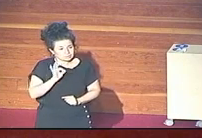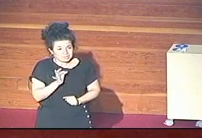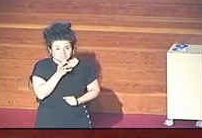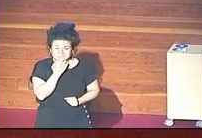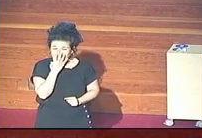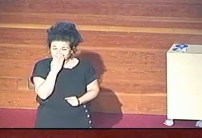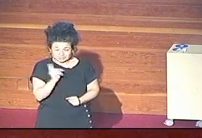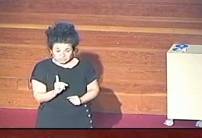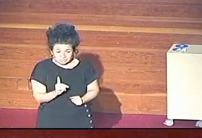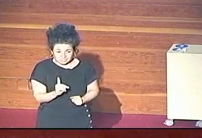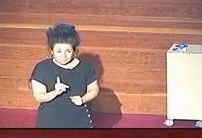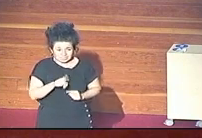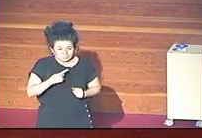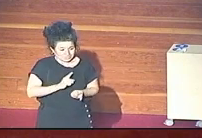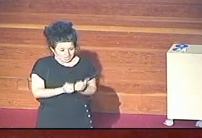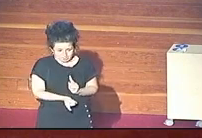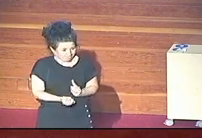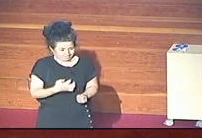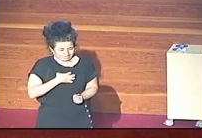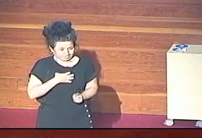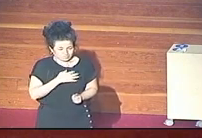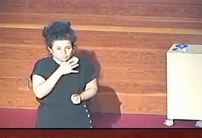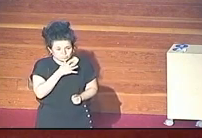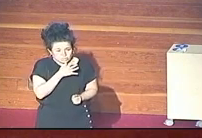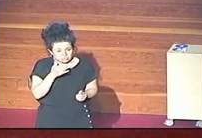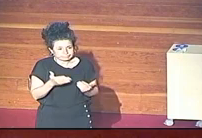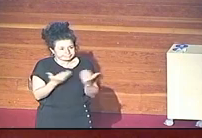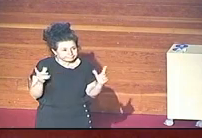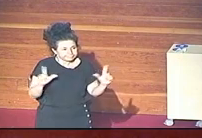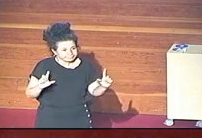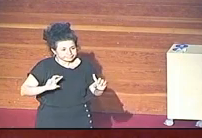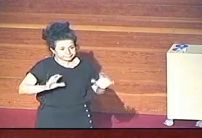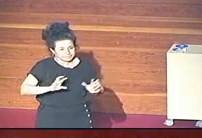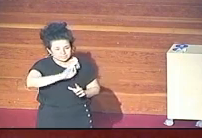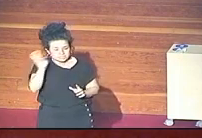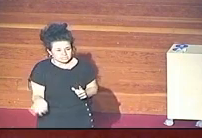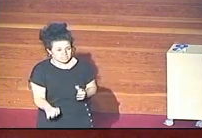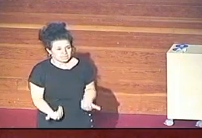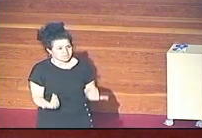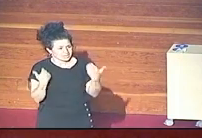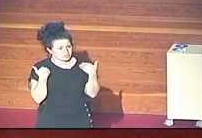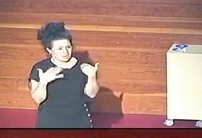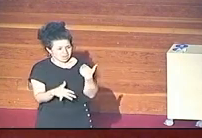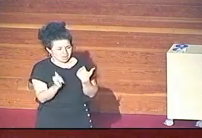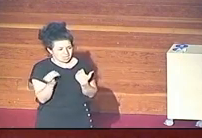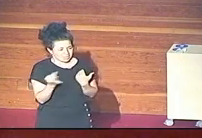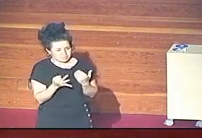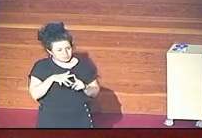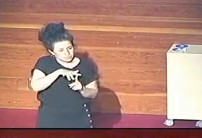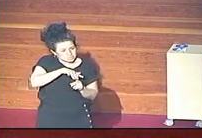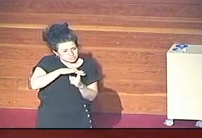no se van a poder hacer entonces yo creo que los medios de comunicación tenemos esa responsabilidad de explicar cuál es la situación